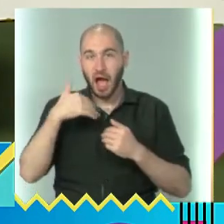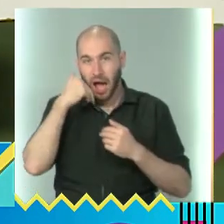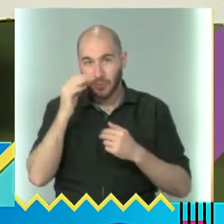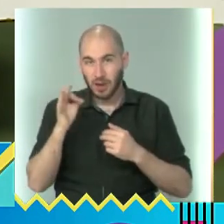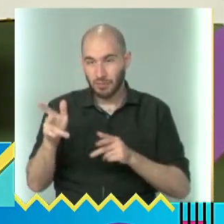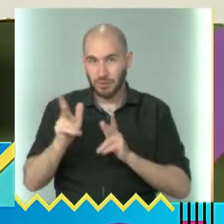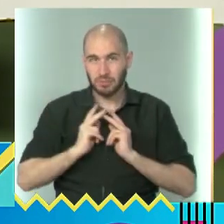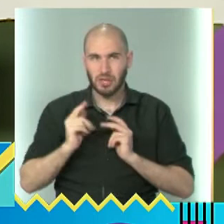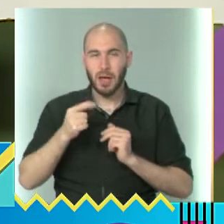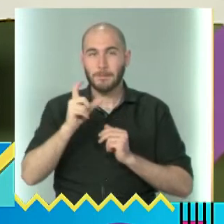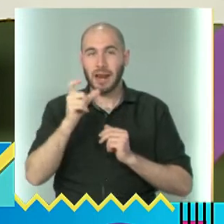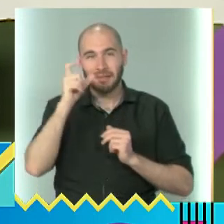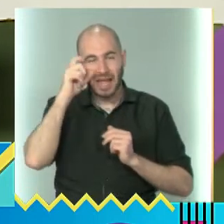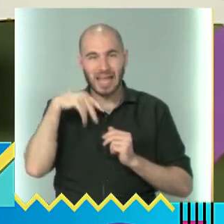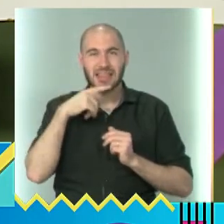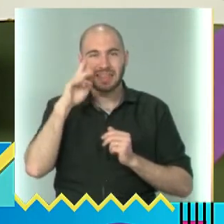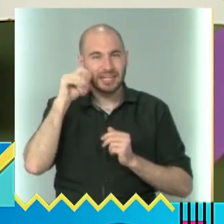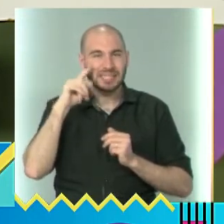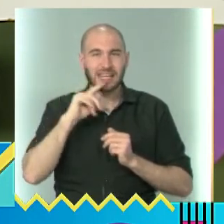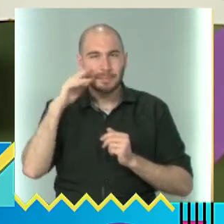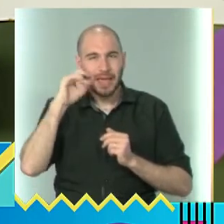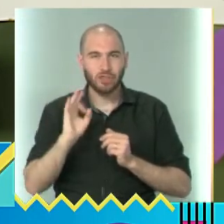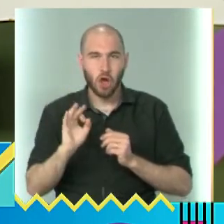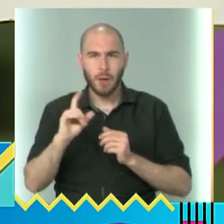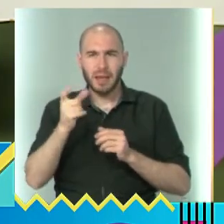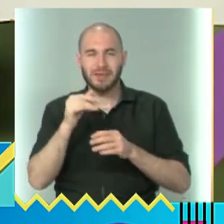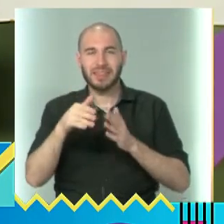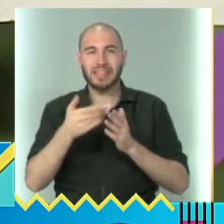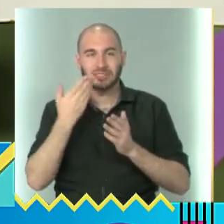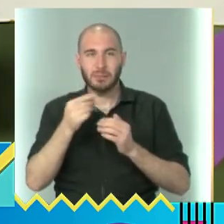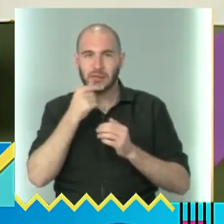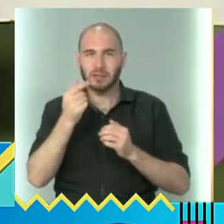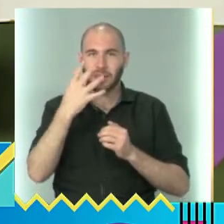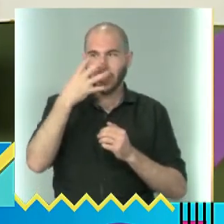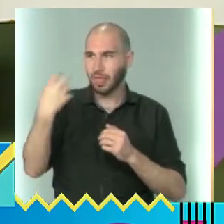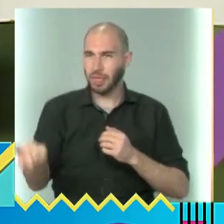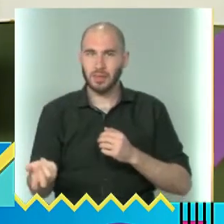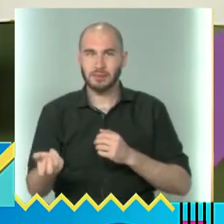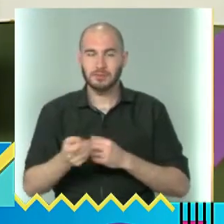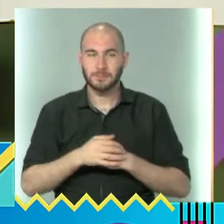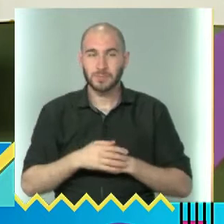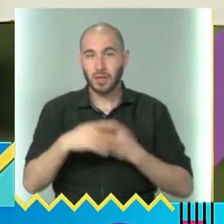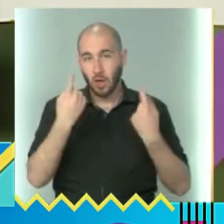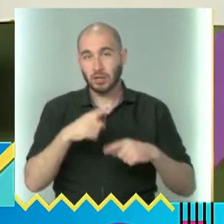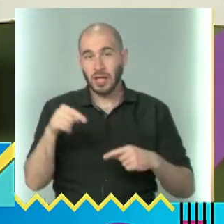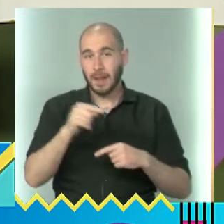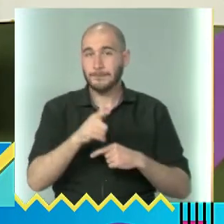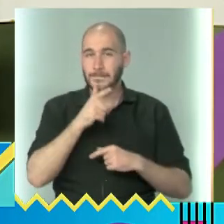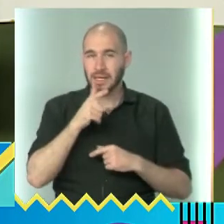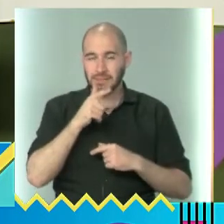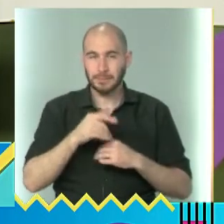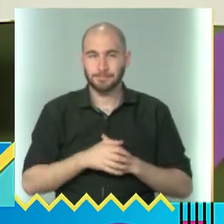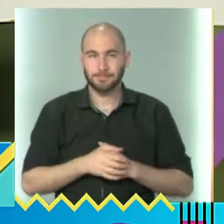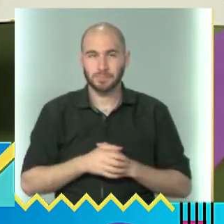que me decía, busqué la palabra entretenimiento en el diccionario y una de las acepciones es el distraer. Digo, y en función de esto me parece que tiene que